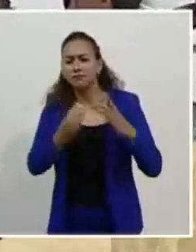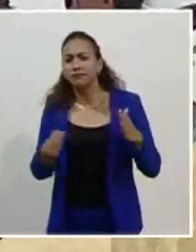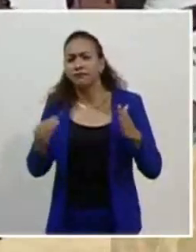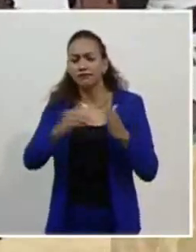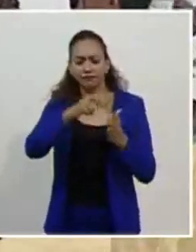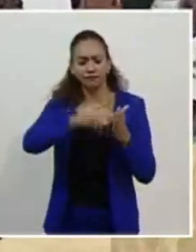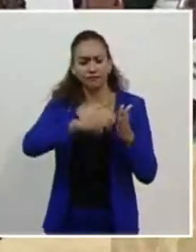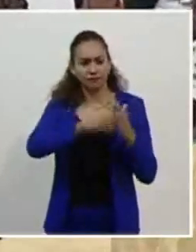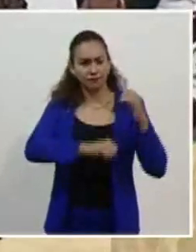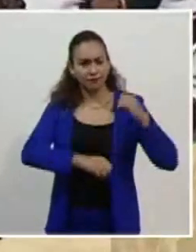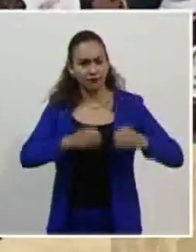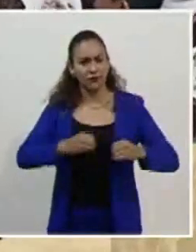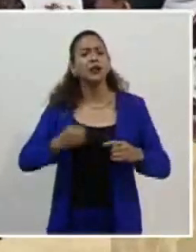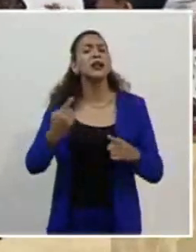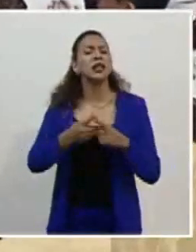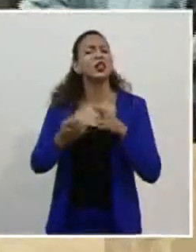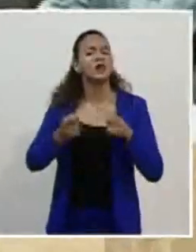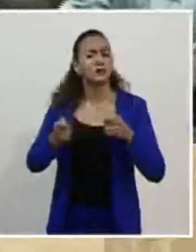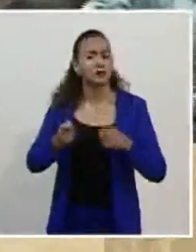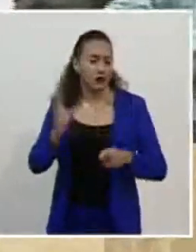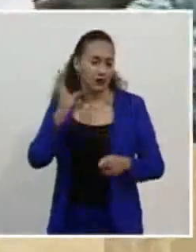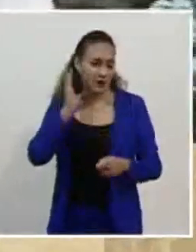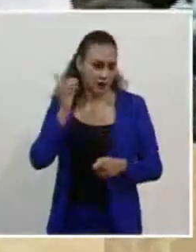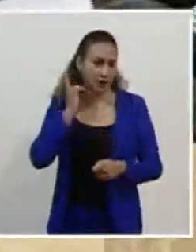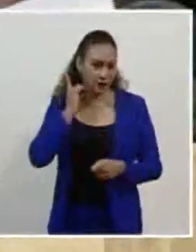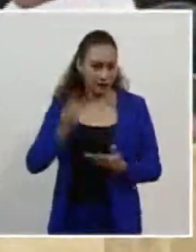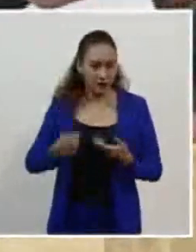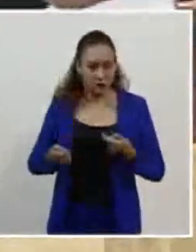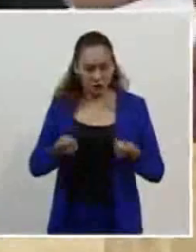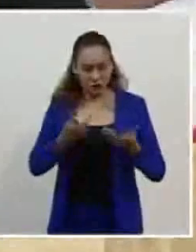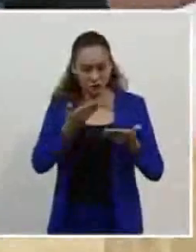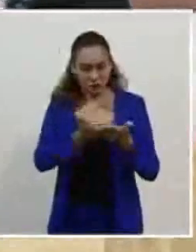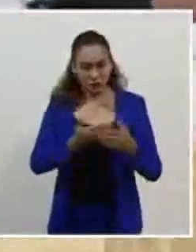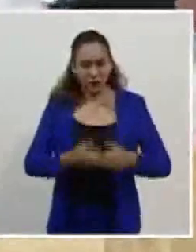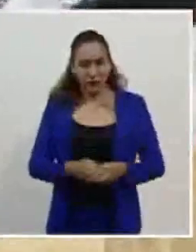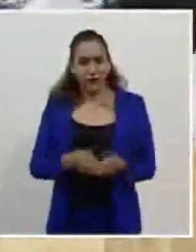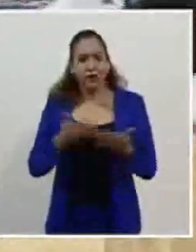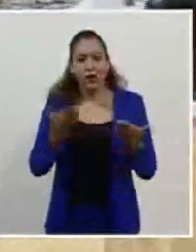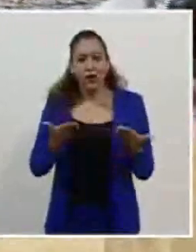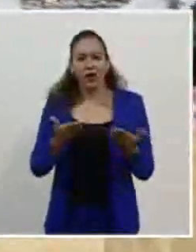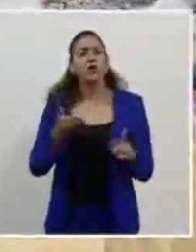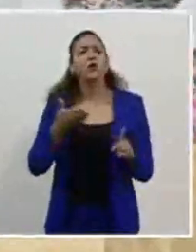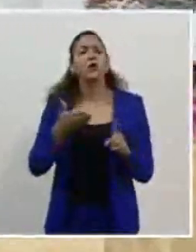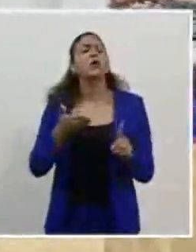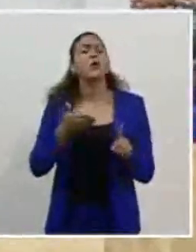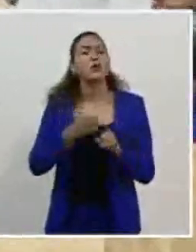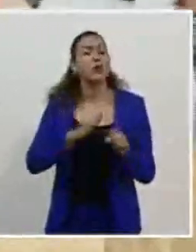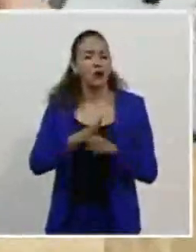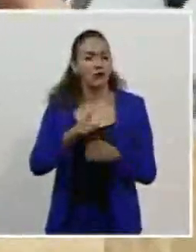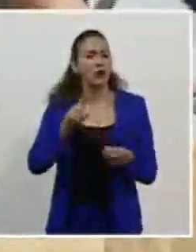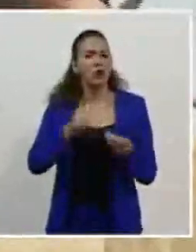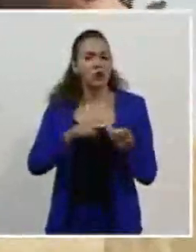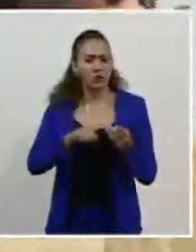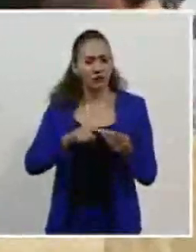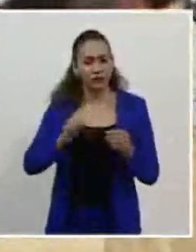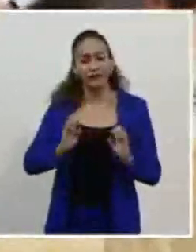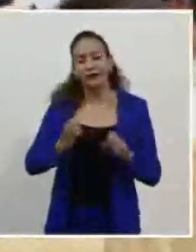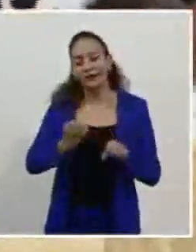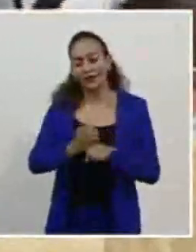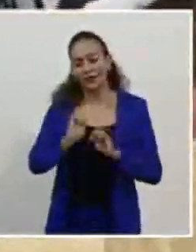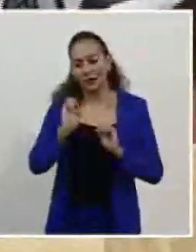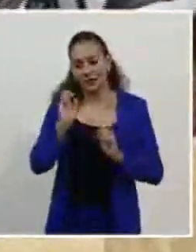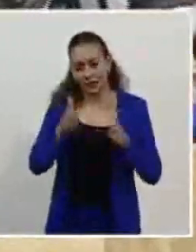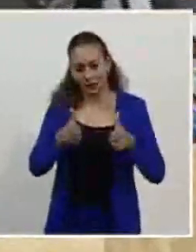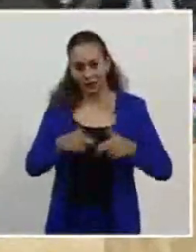Judicial, organizado por la Cámara de Diputados, cuya sede en esta ocasión fue el estado de Chiapas. El tema